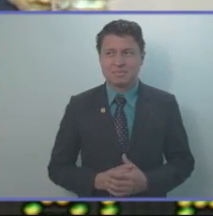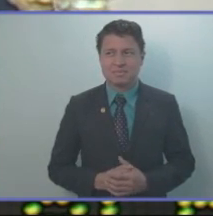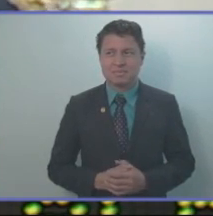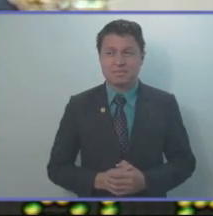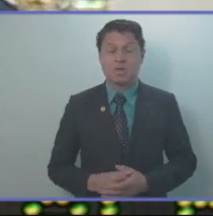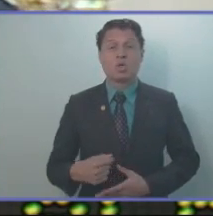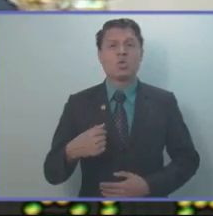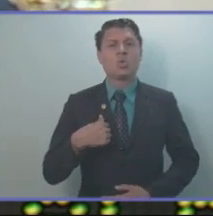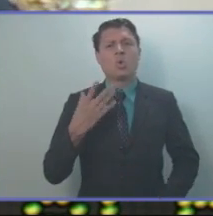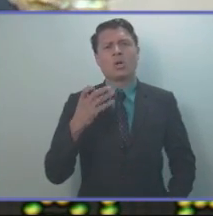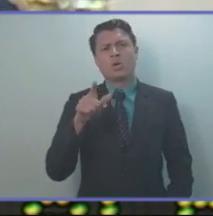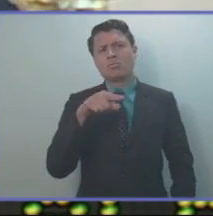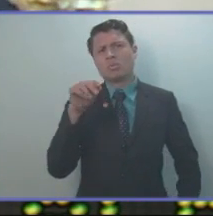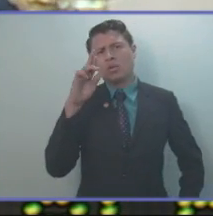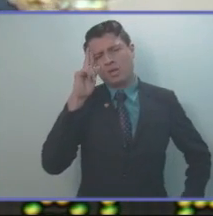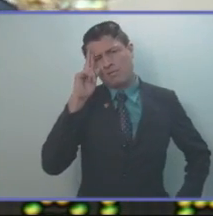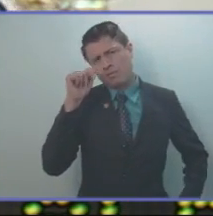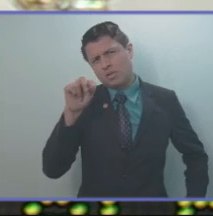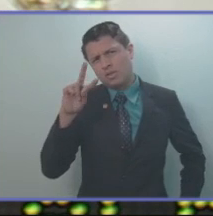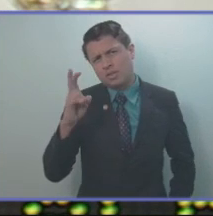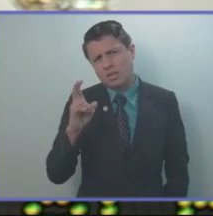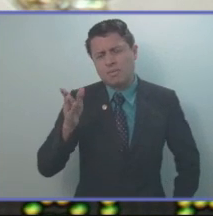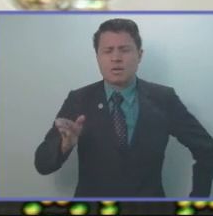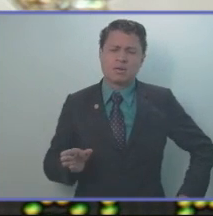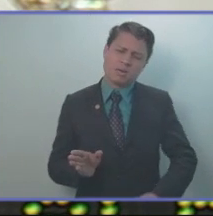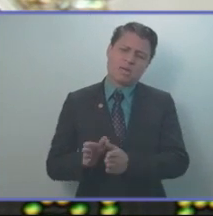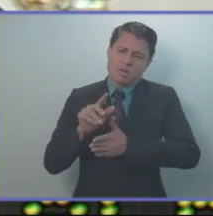Quiero hacer un par de reflexiones sobre este tema de ANDA.